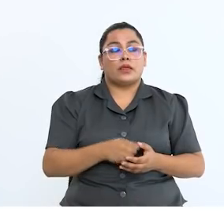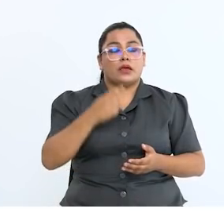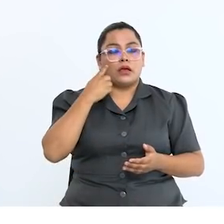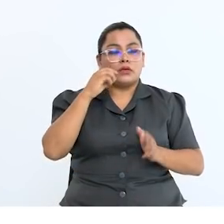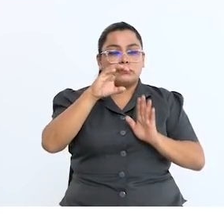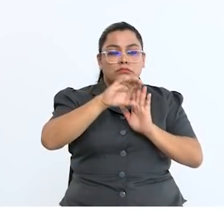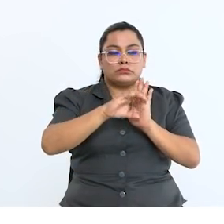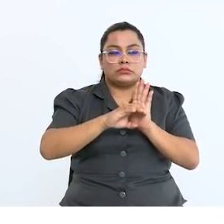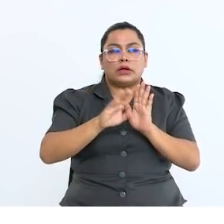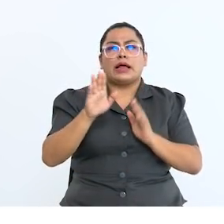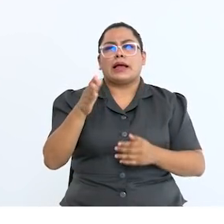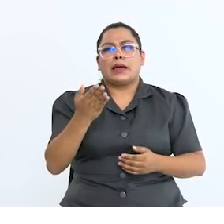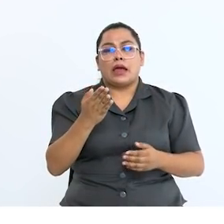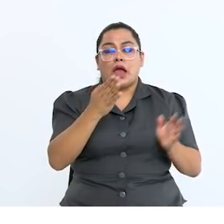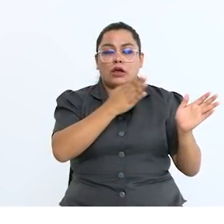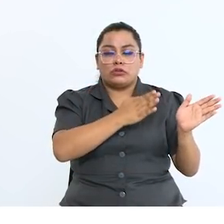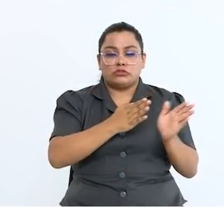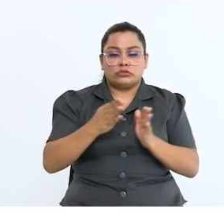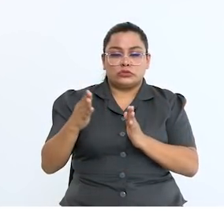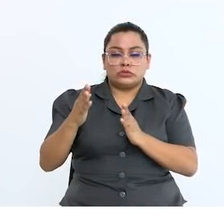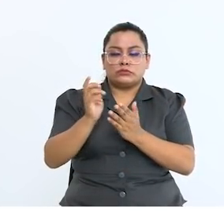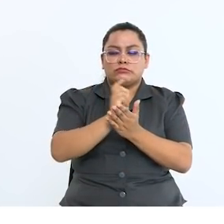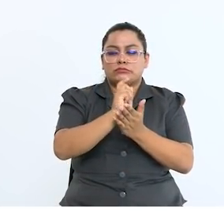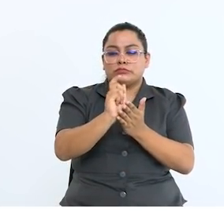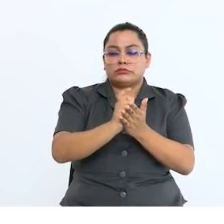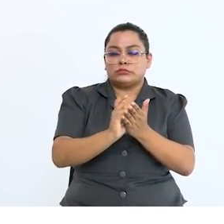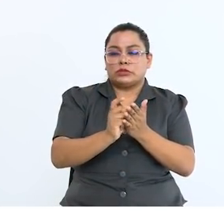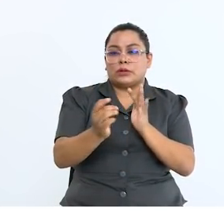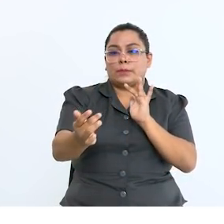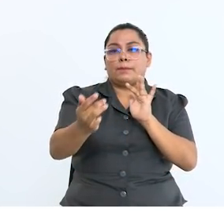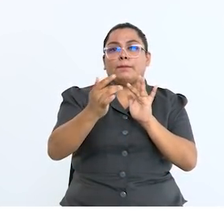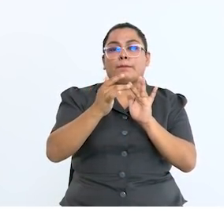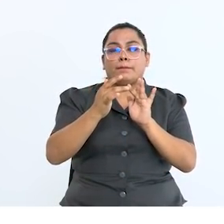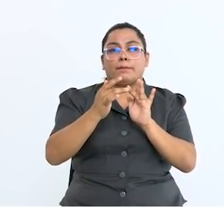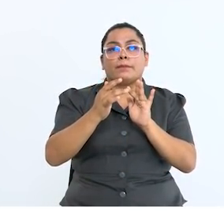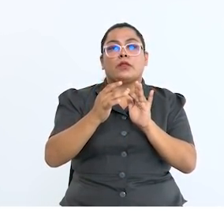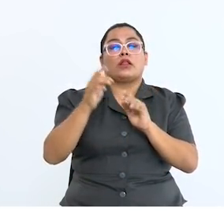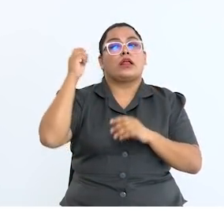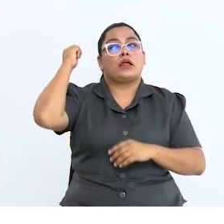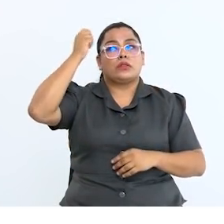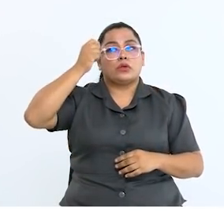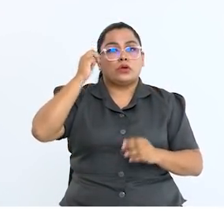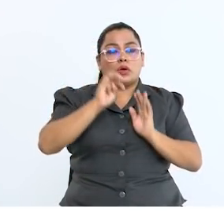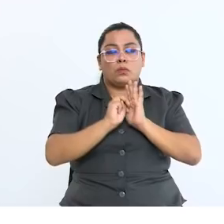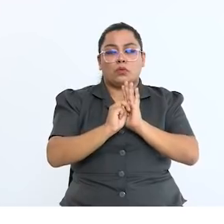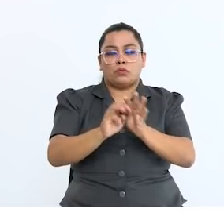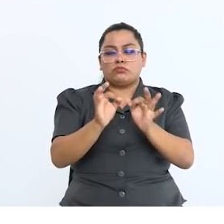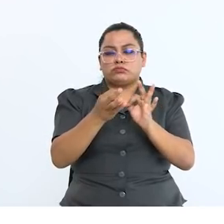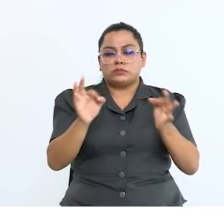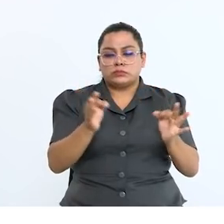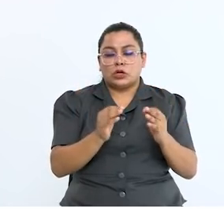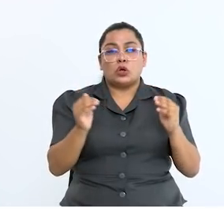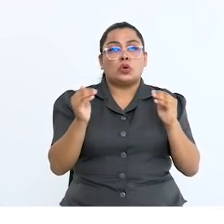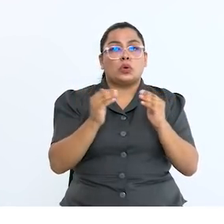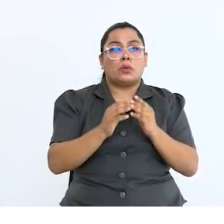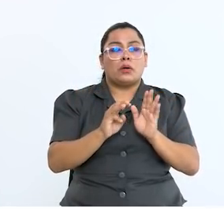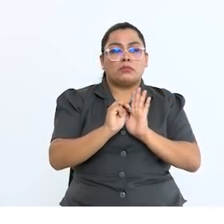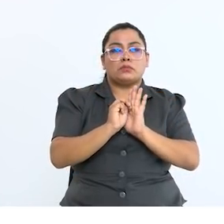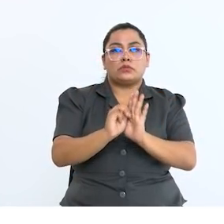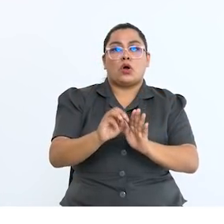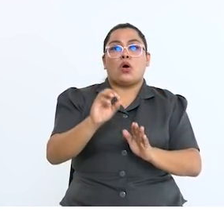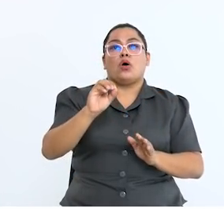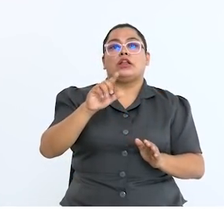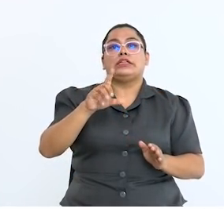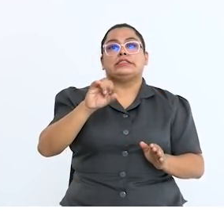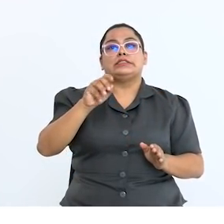En los cambios curriculares tenemos estructuras textuales en concordancia con la teoría de modelos textuales y con